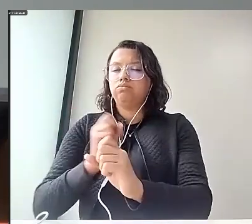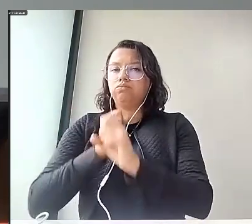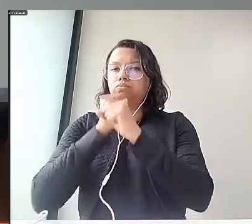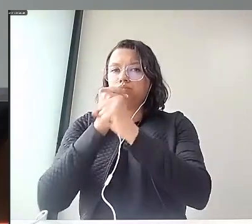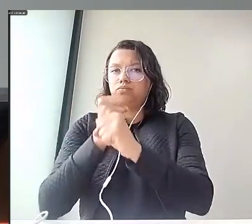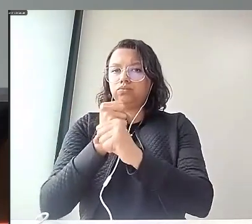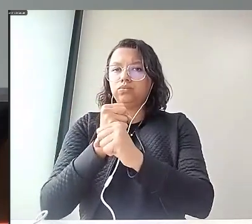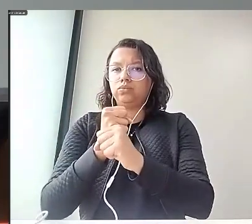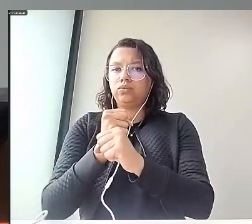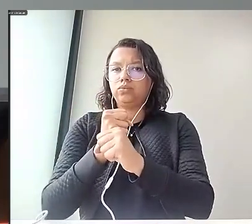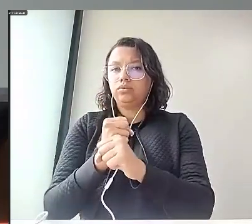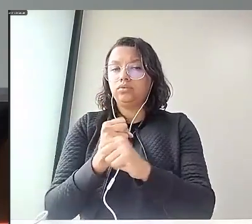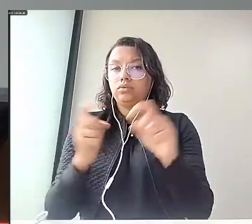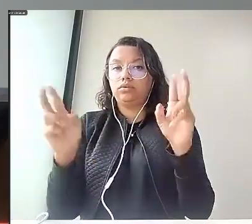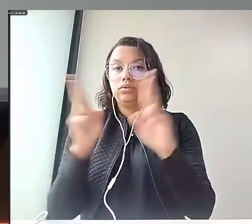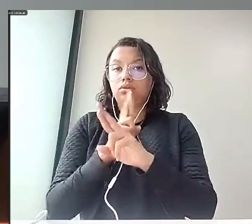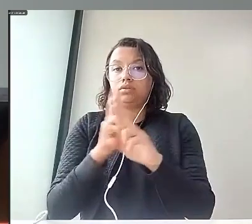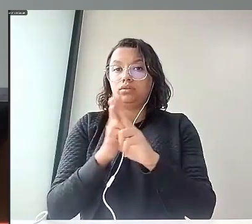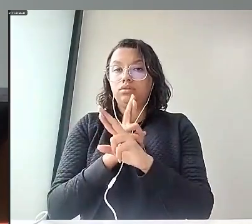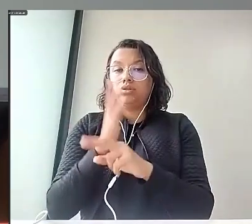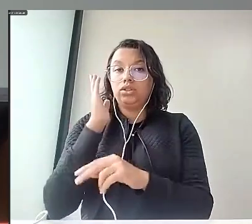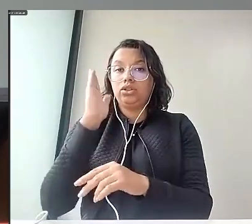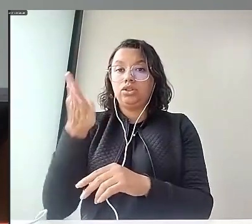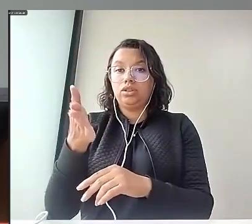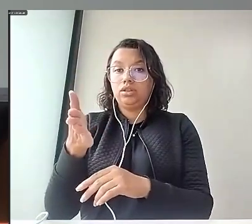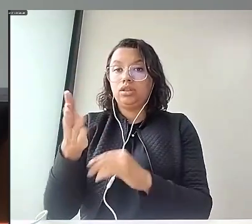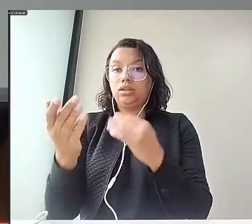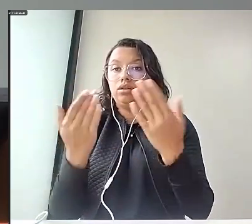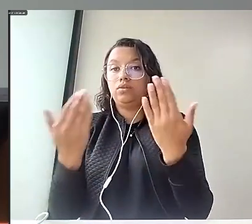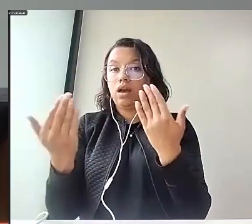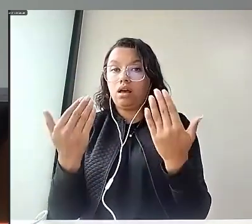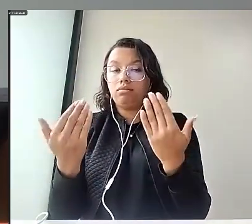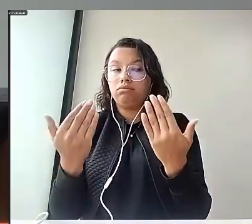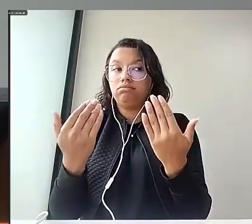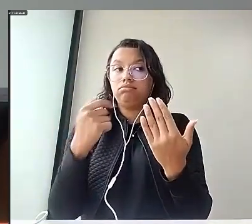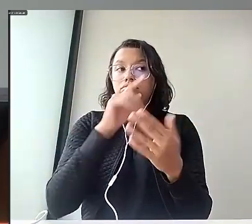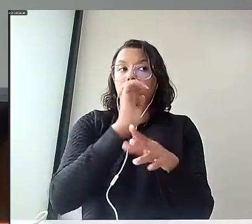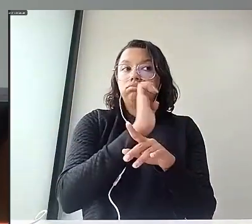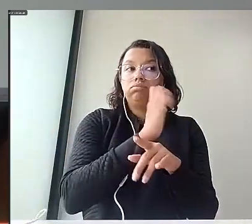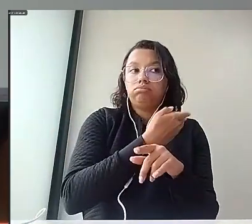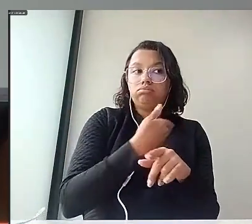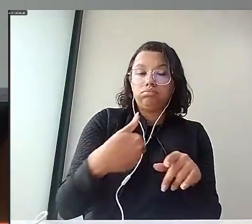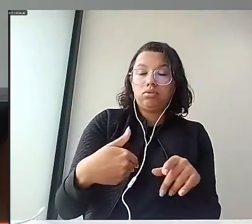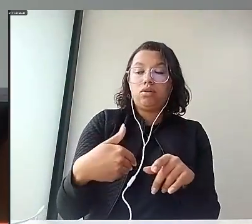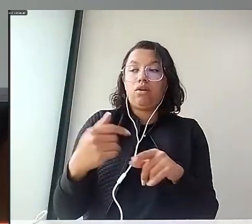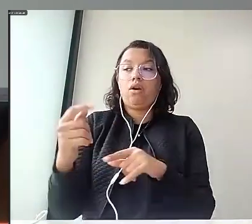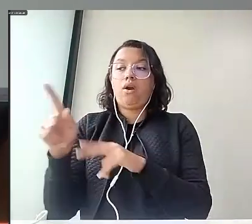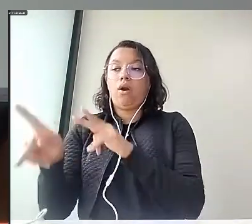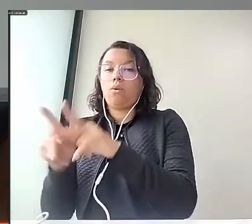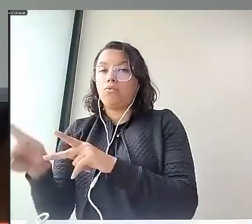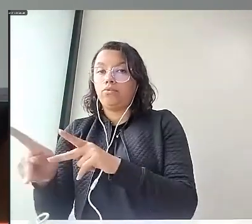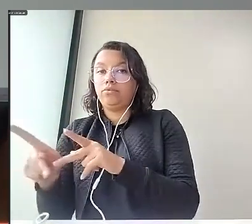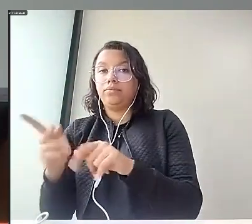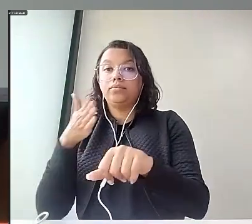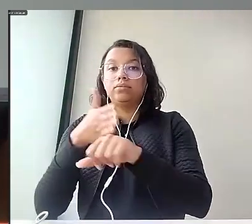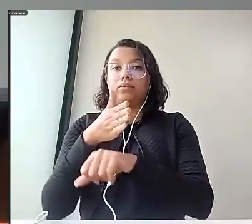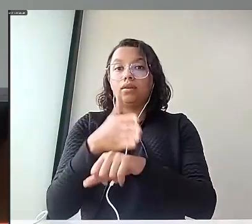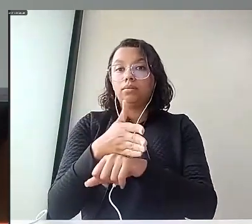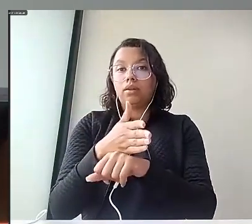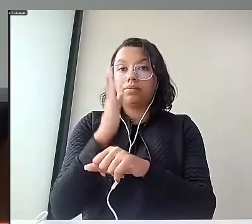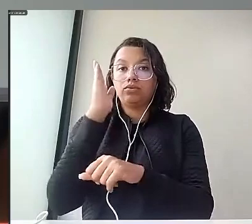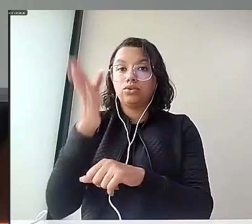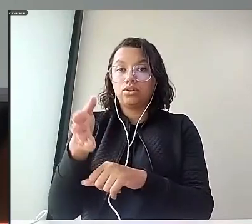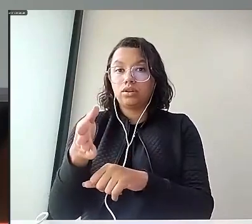en el vínculo directo entre el jefe de Estado y el pueblo, basada en la participación directa